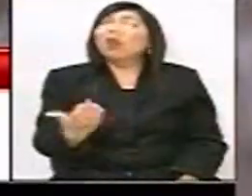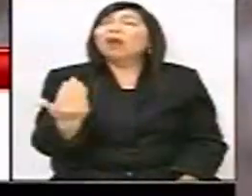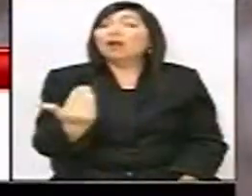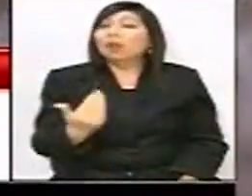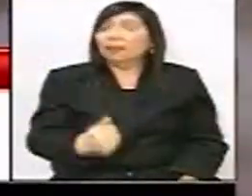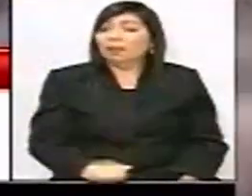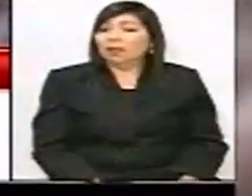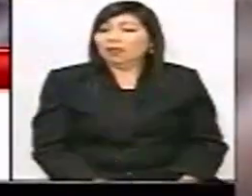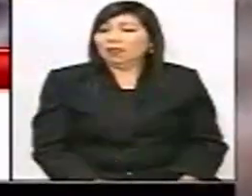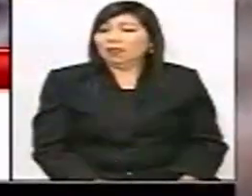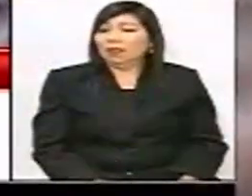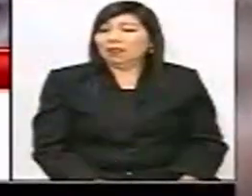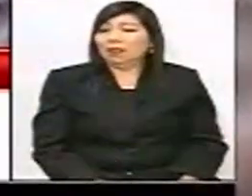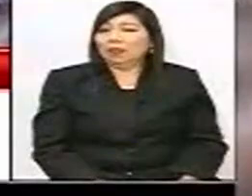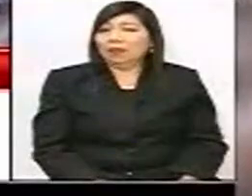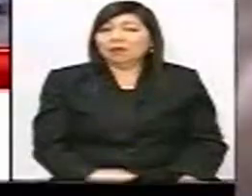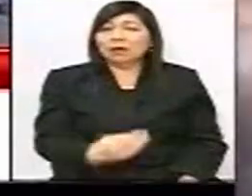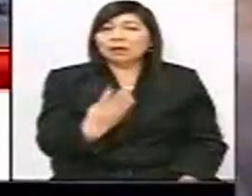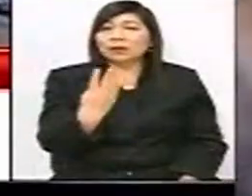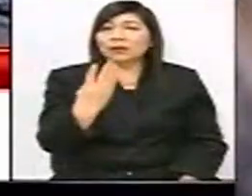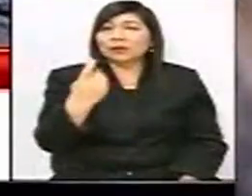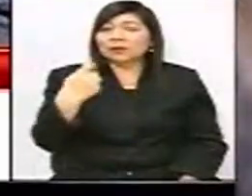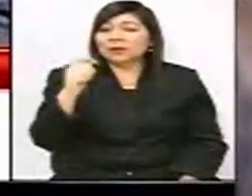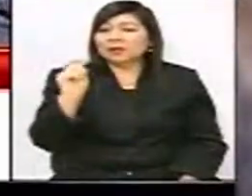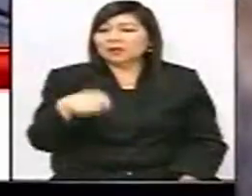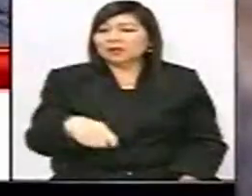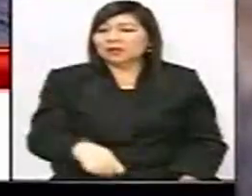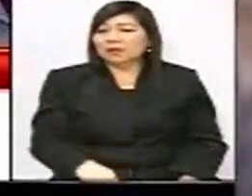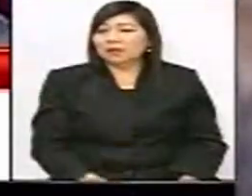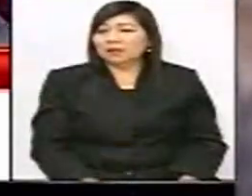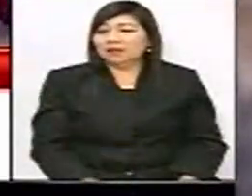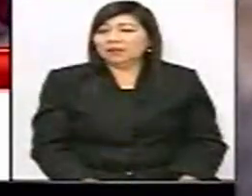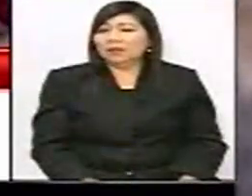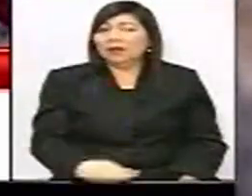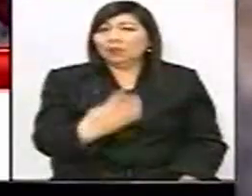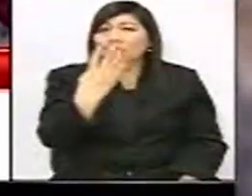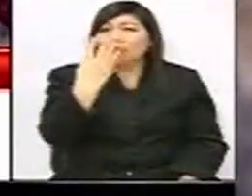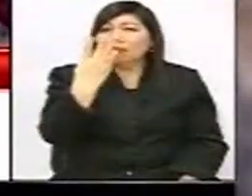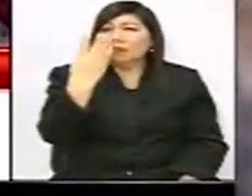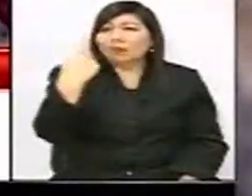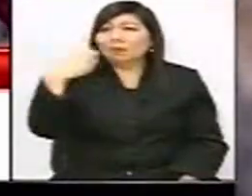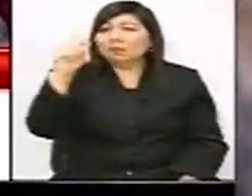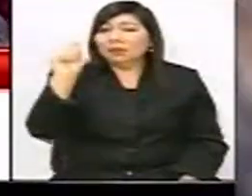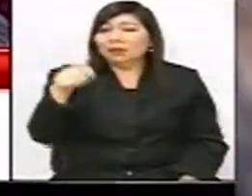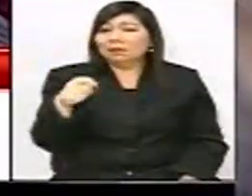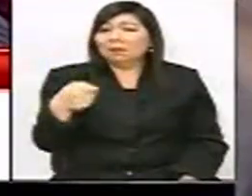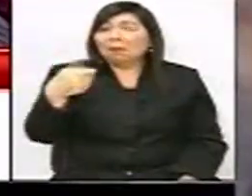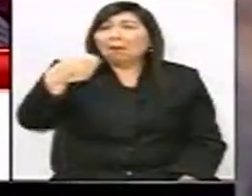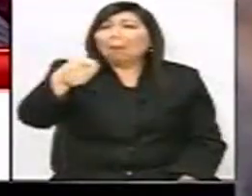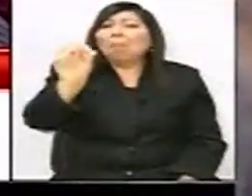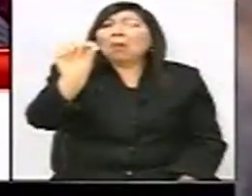recibe? 4%. Rutas de Lima le paga 4%.